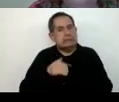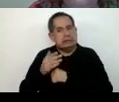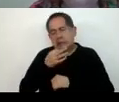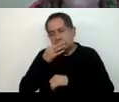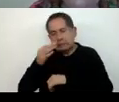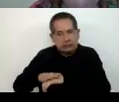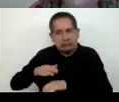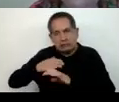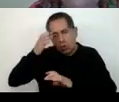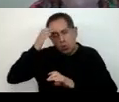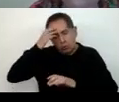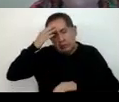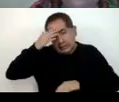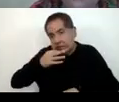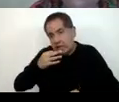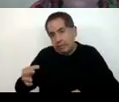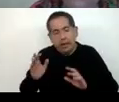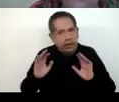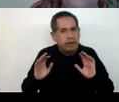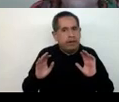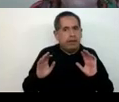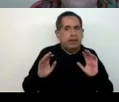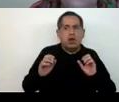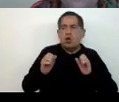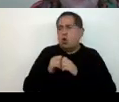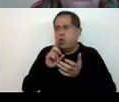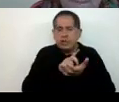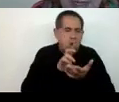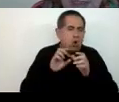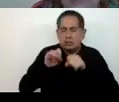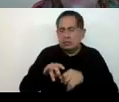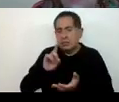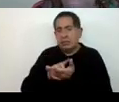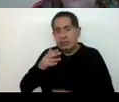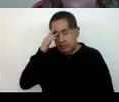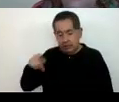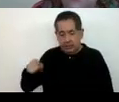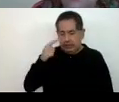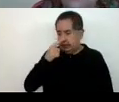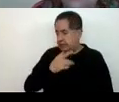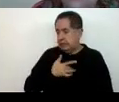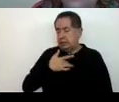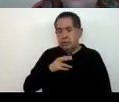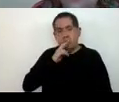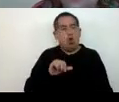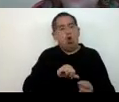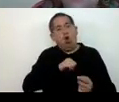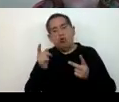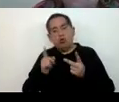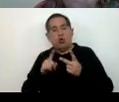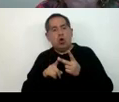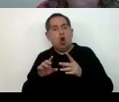conocer, todos los pacientes, ya tengan o no tengan discapacidad, para que tengan otras alternativas